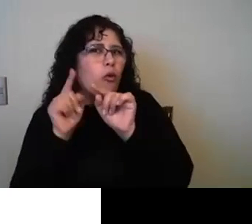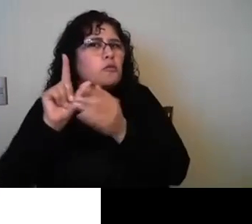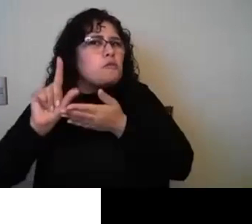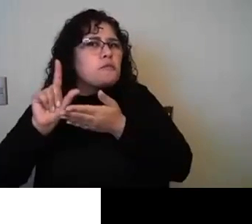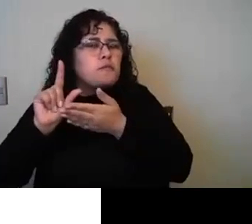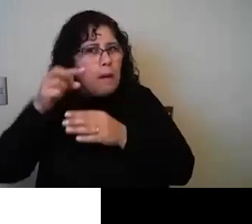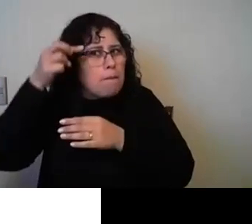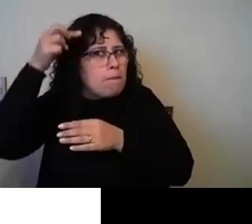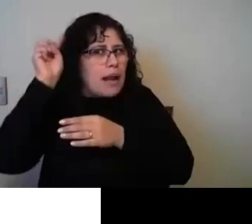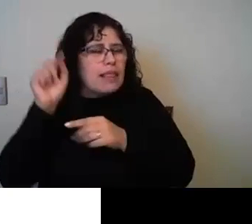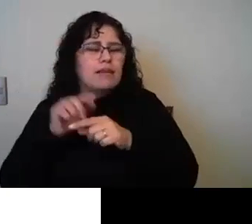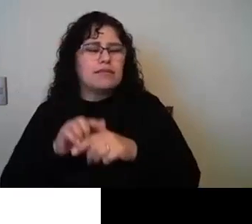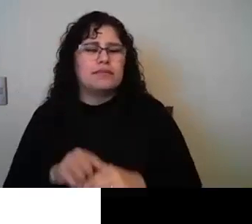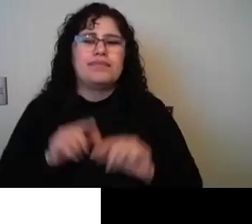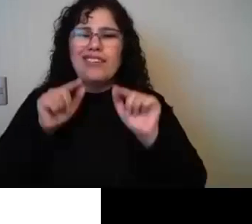generales.